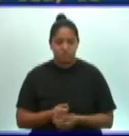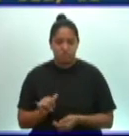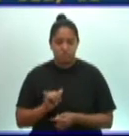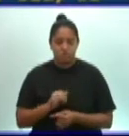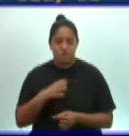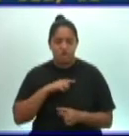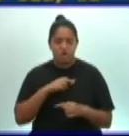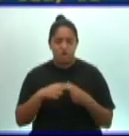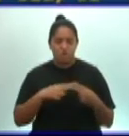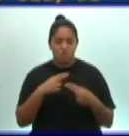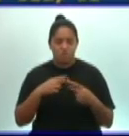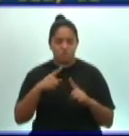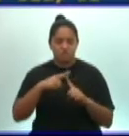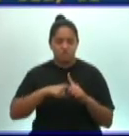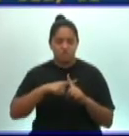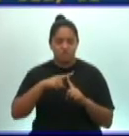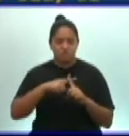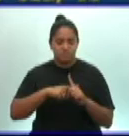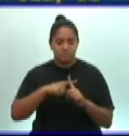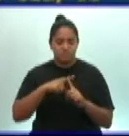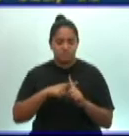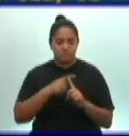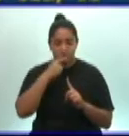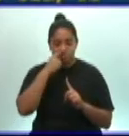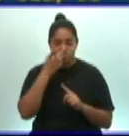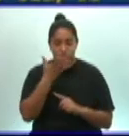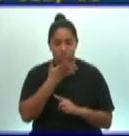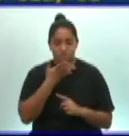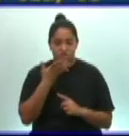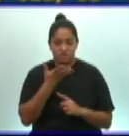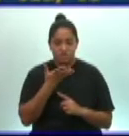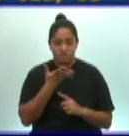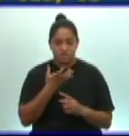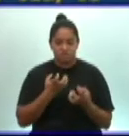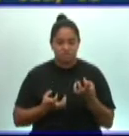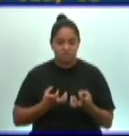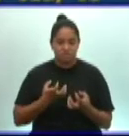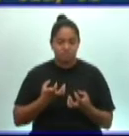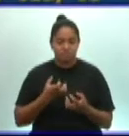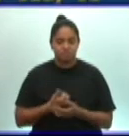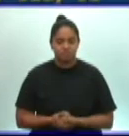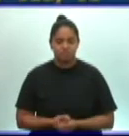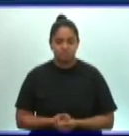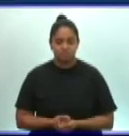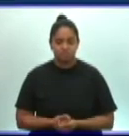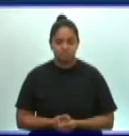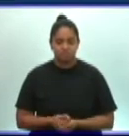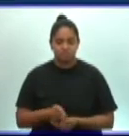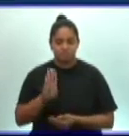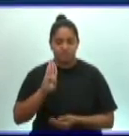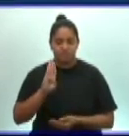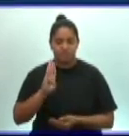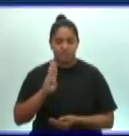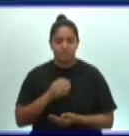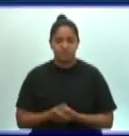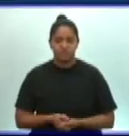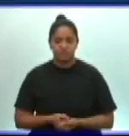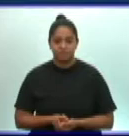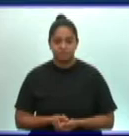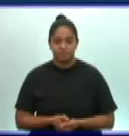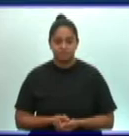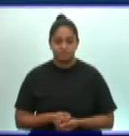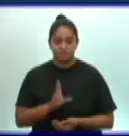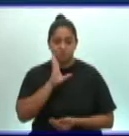temperatura, por tanto es un proceso isocórico donde el gas se calienta. Bien, ahora vamos al inciso B, donde nos